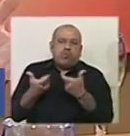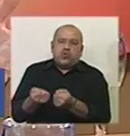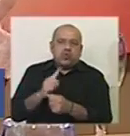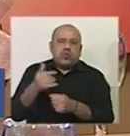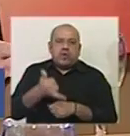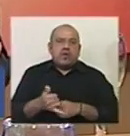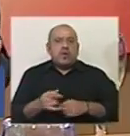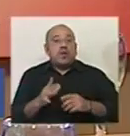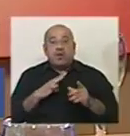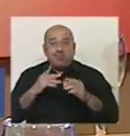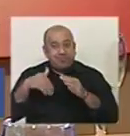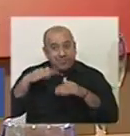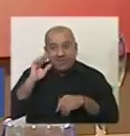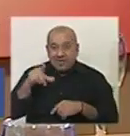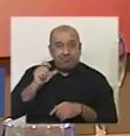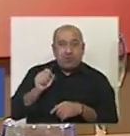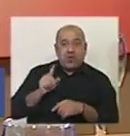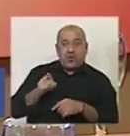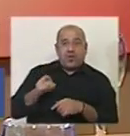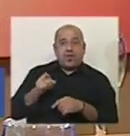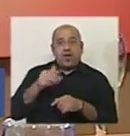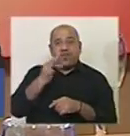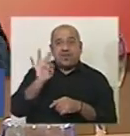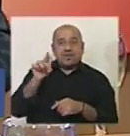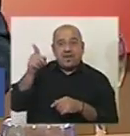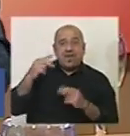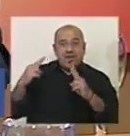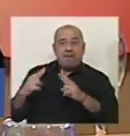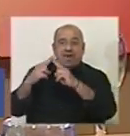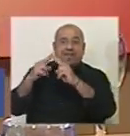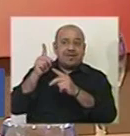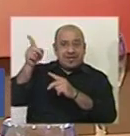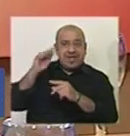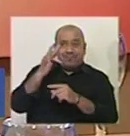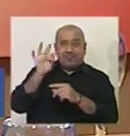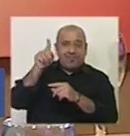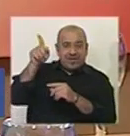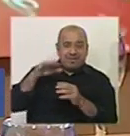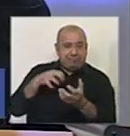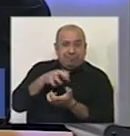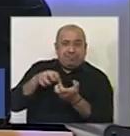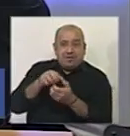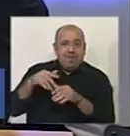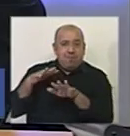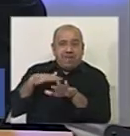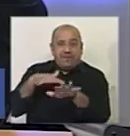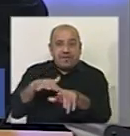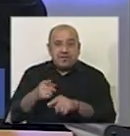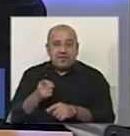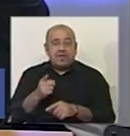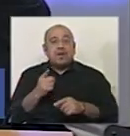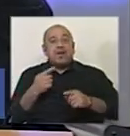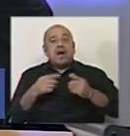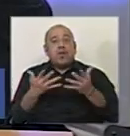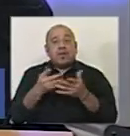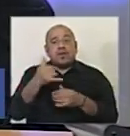y con esto que estamos viendo... Hay que le fue peor, porque no estaba... Se le prendía mientras fuego, se le prendía fuego a todos, porque mirá Teresa May, lo que tiene ahora tiene un problema